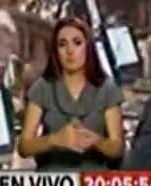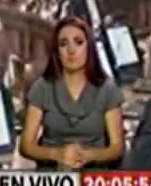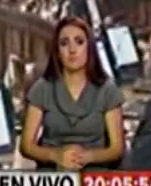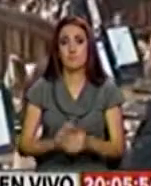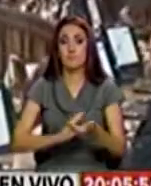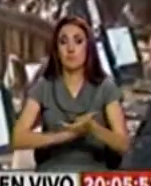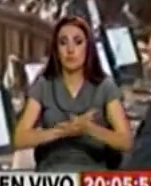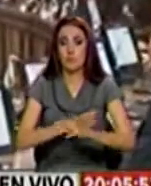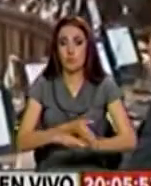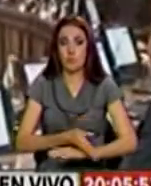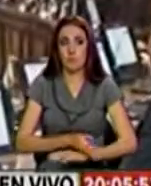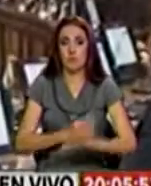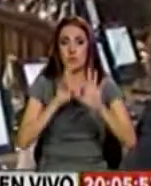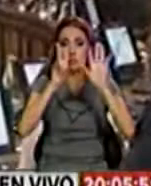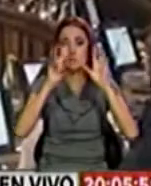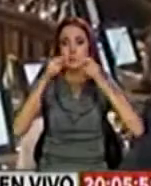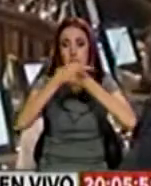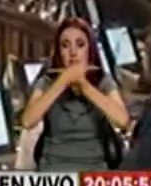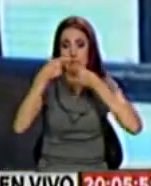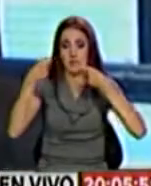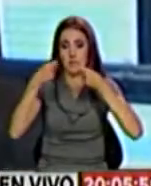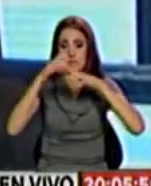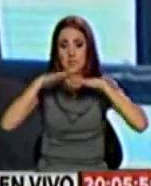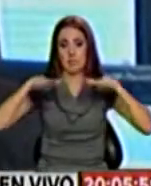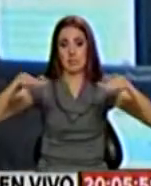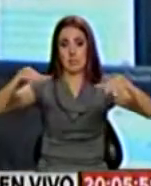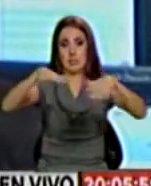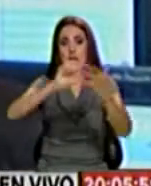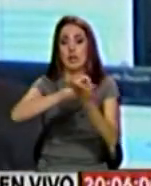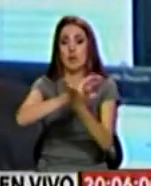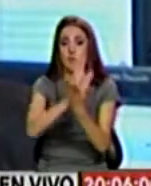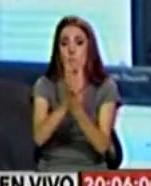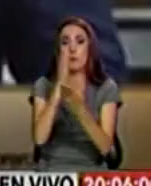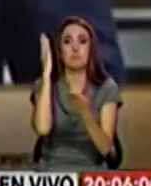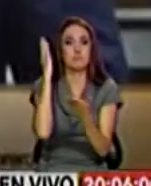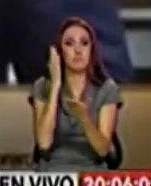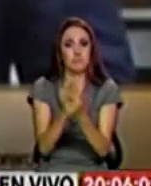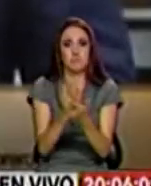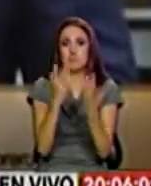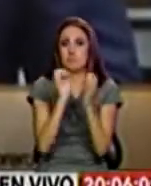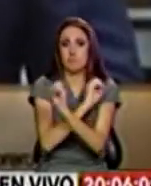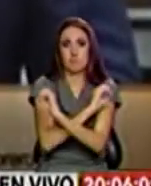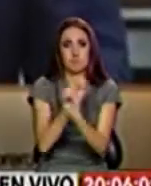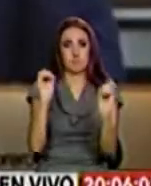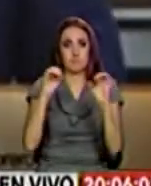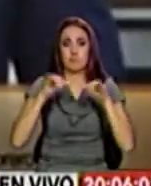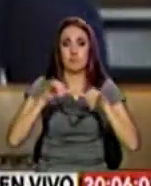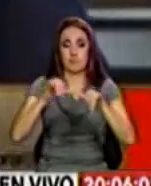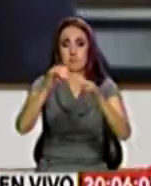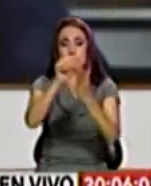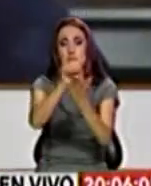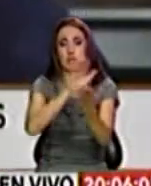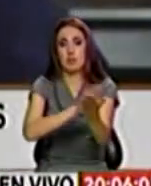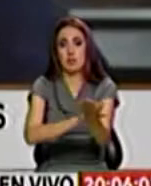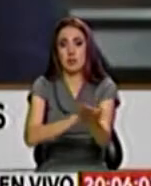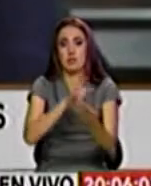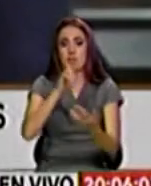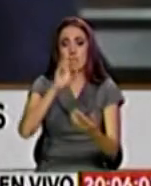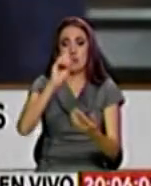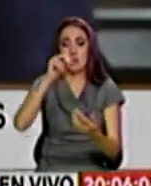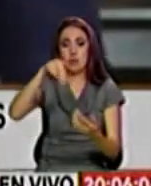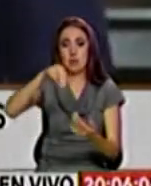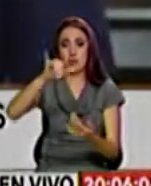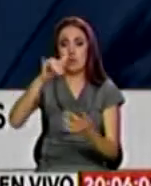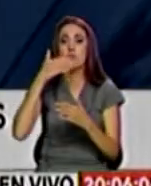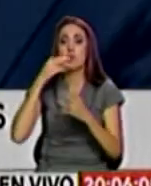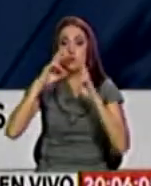Luego de que el pasado 7 de marzo el Pleno de la Asamblea Nacional negó la propuesta del legislador de la Revolución Ciudadana, Ronnie Aliaga, de investigar